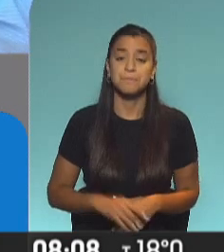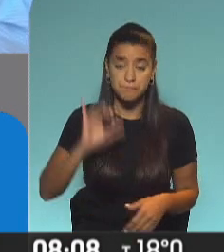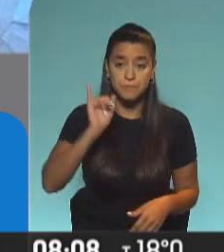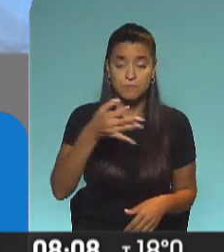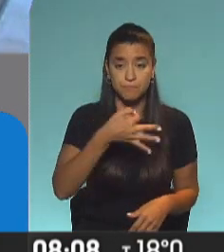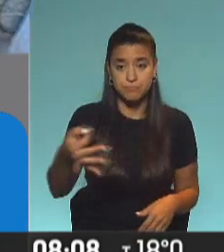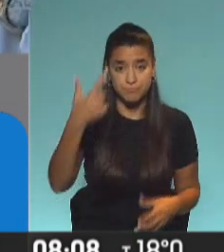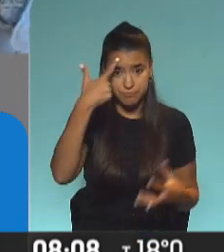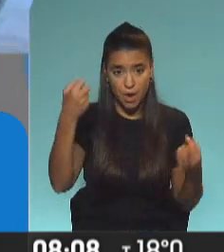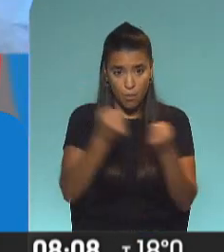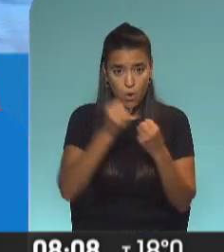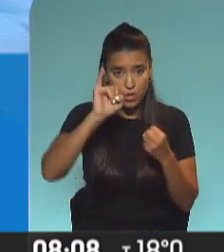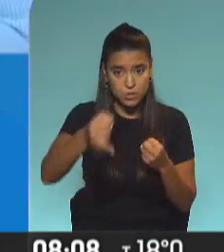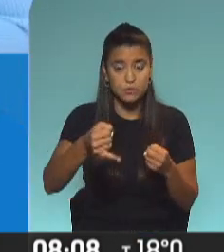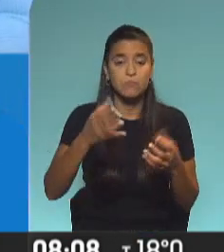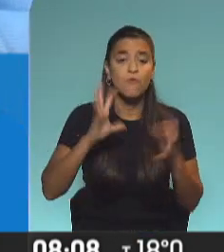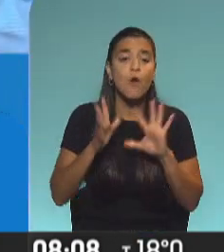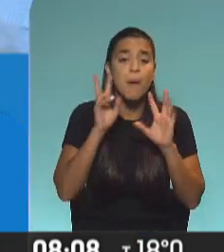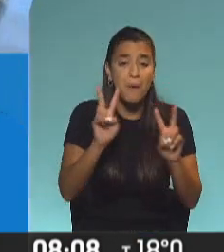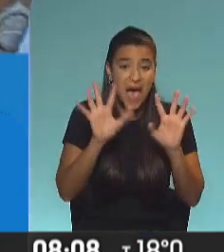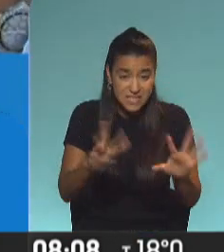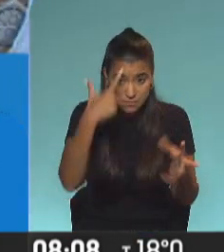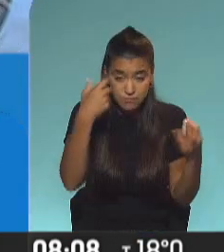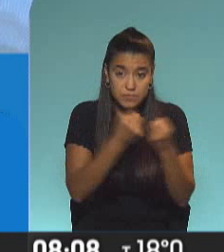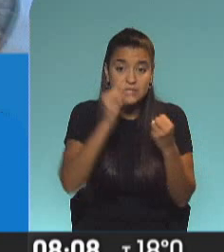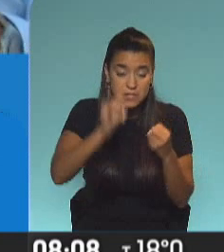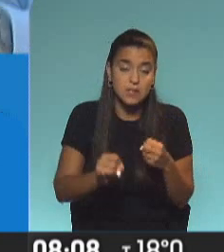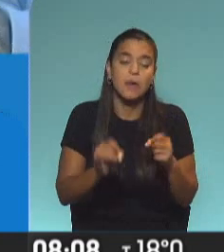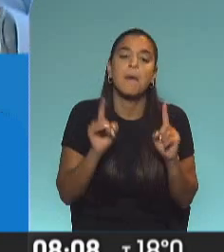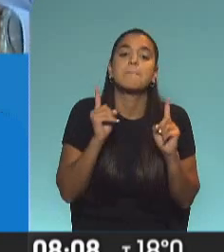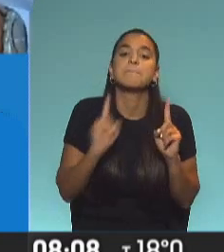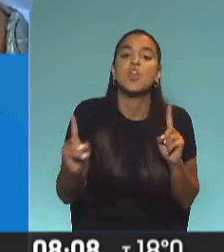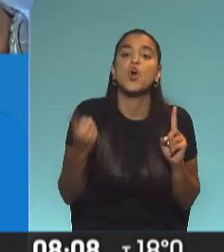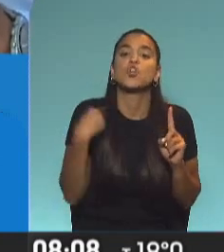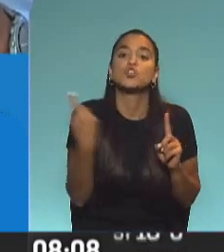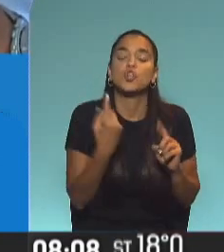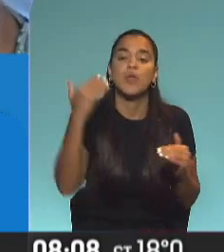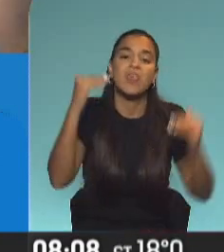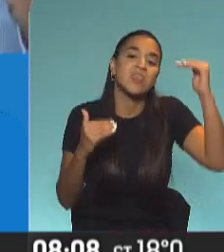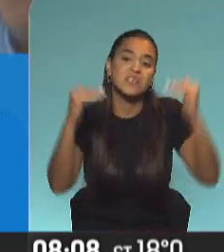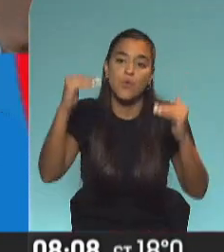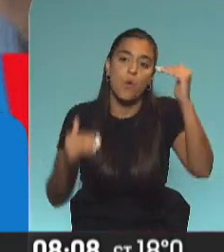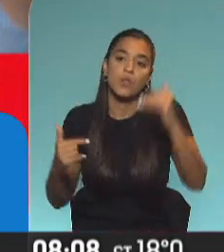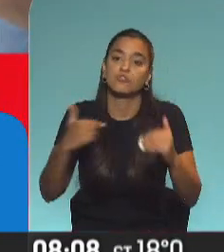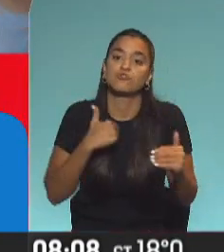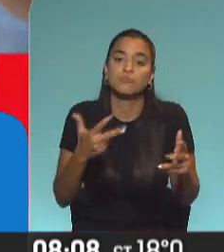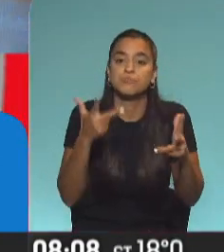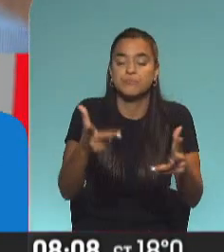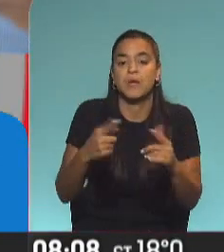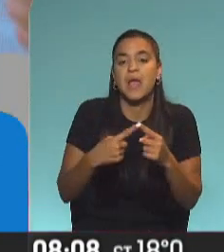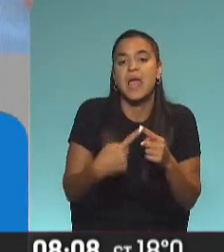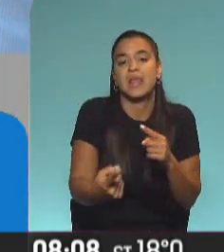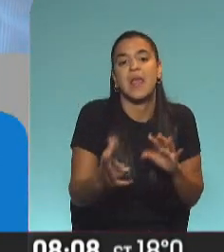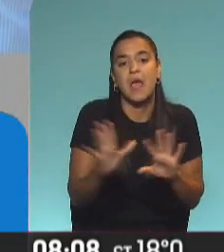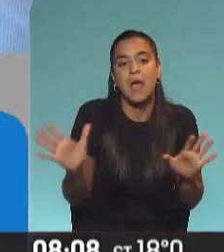Sí, coincido completamente desde esa visión. Ahora bien, si vamos a hablar de inequidades, yo me voy a permitir extenderme